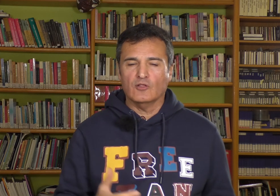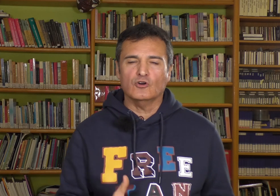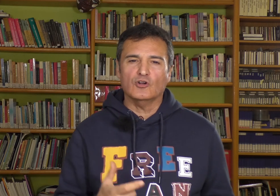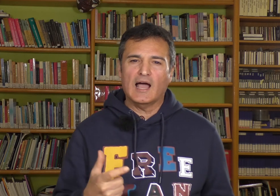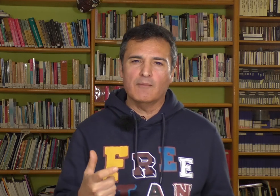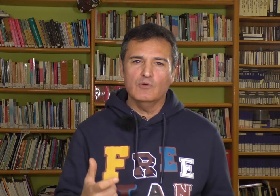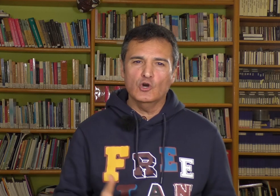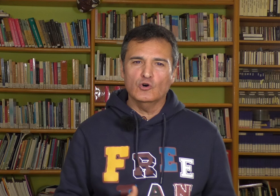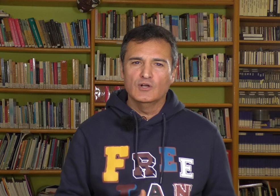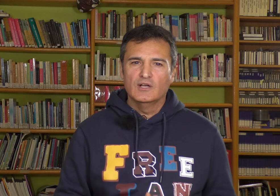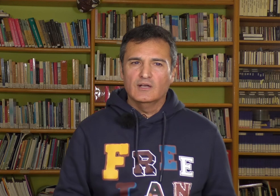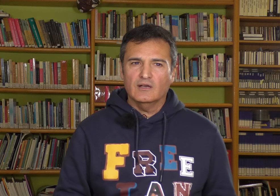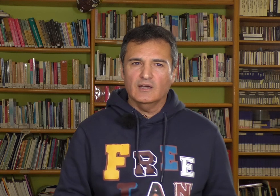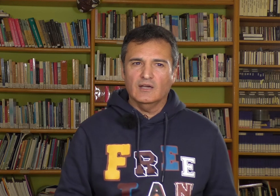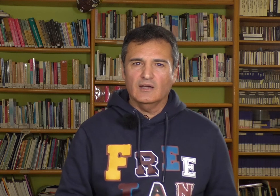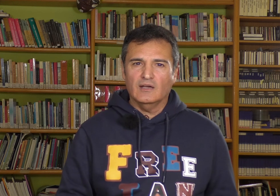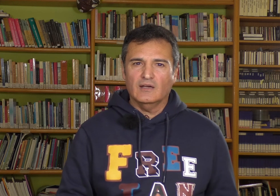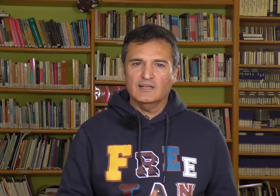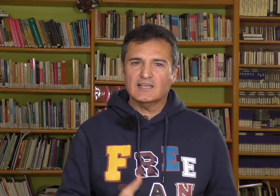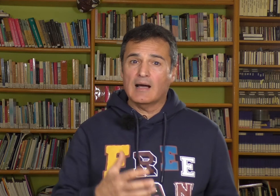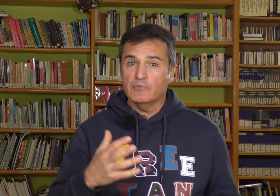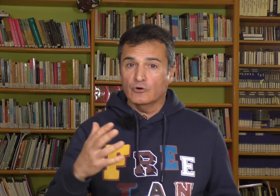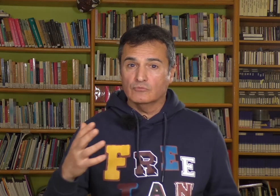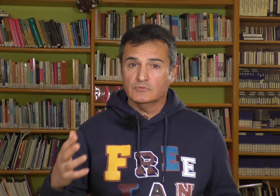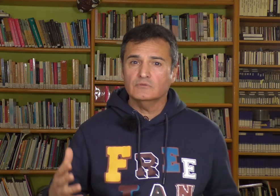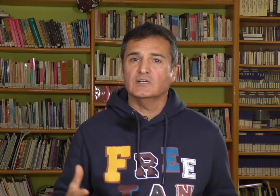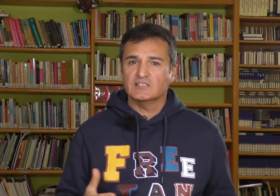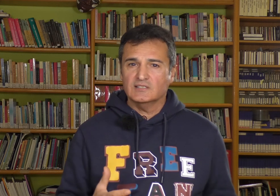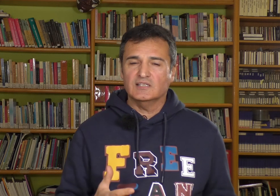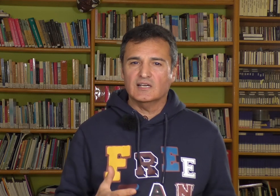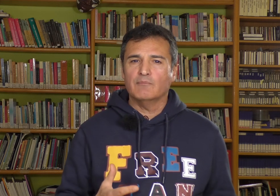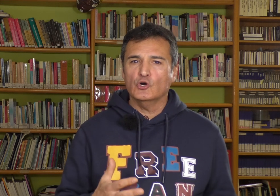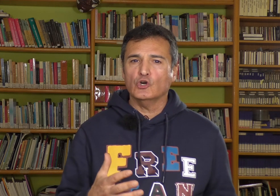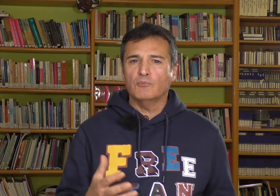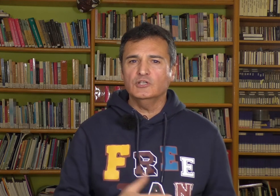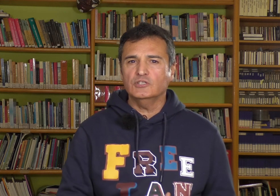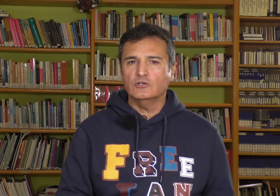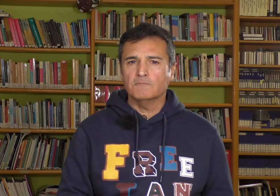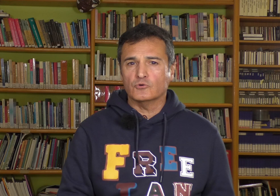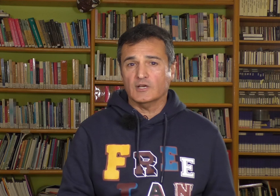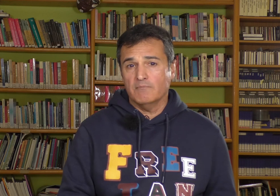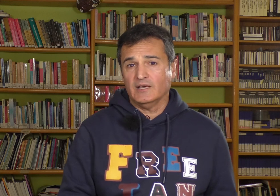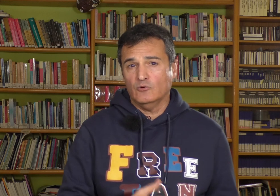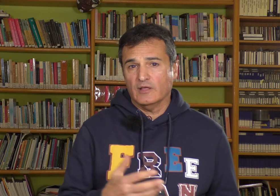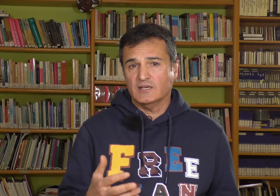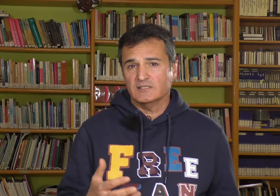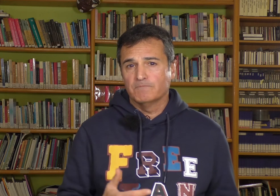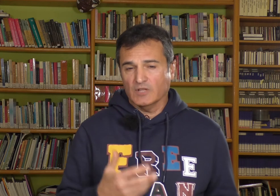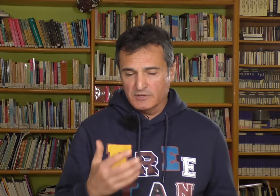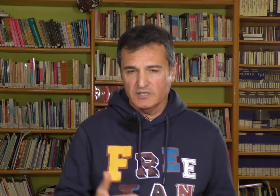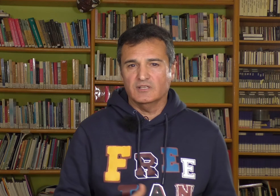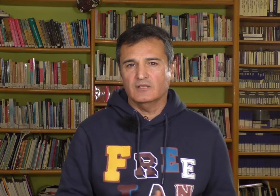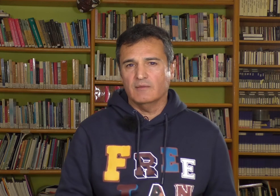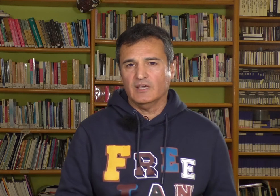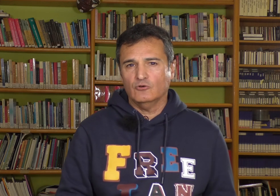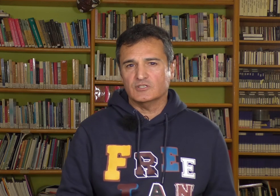López Obrador, AMLO, en este cambio, ¿no?, en este cambio geopolítico, porque en México, además,